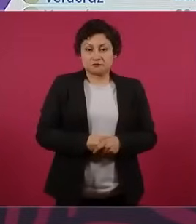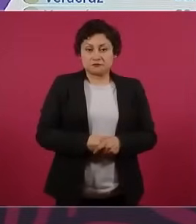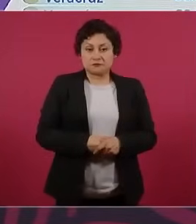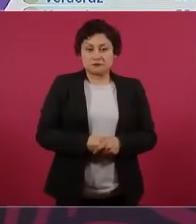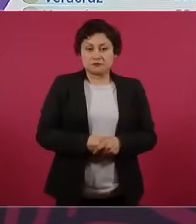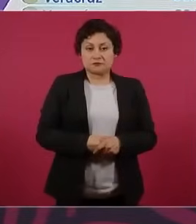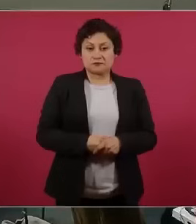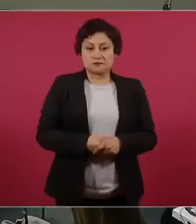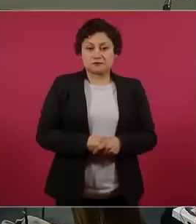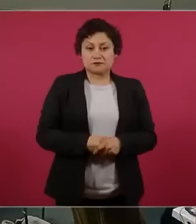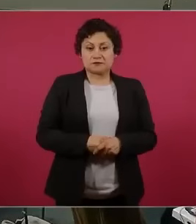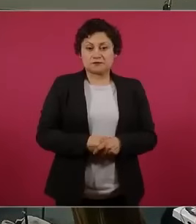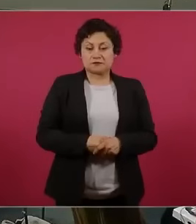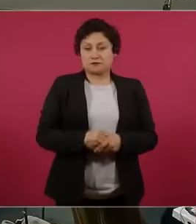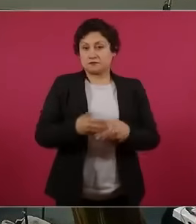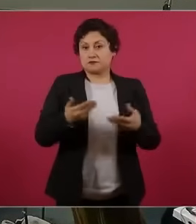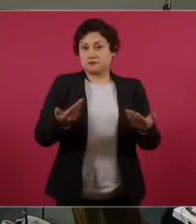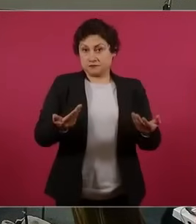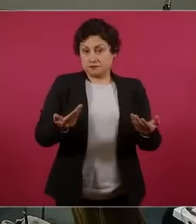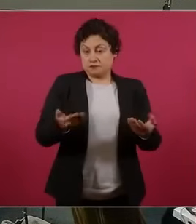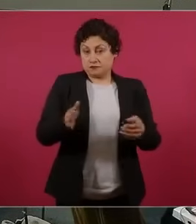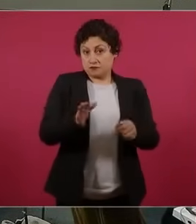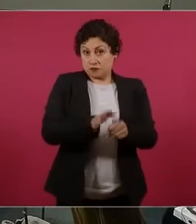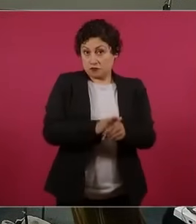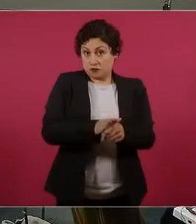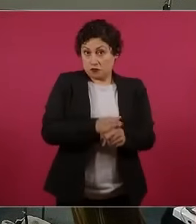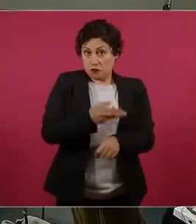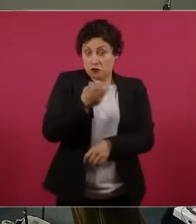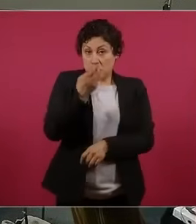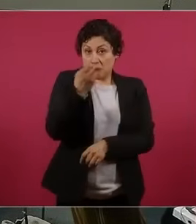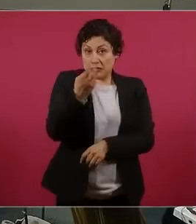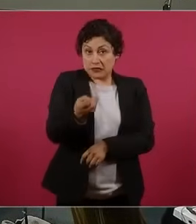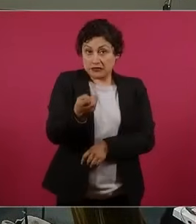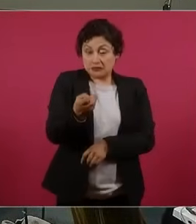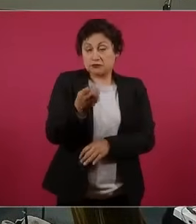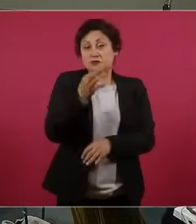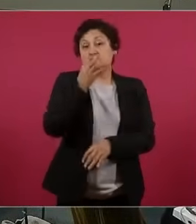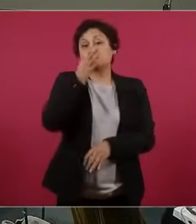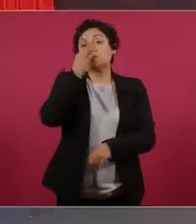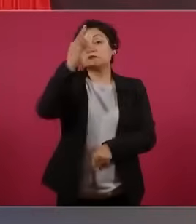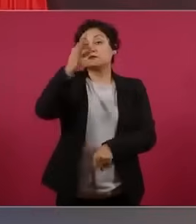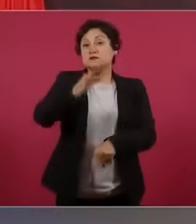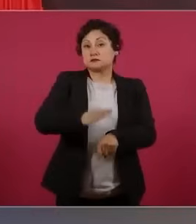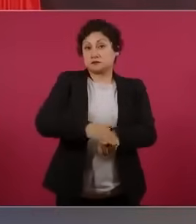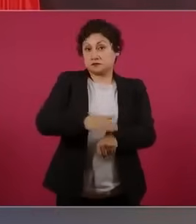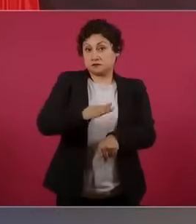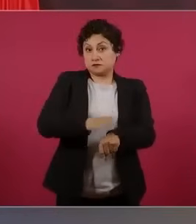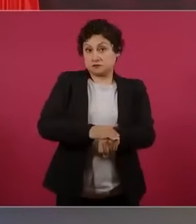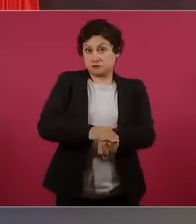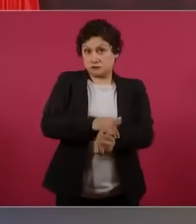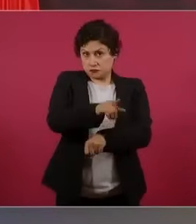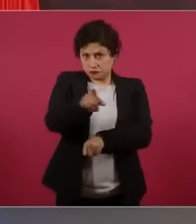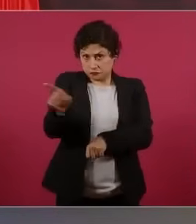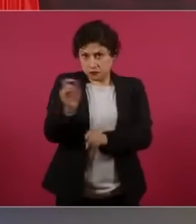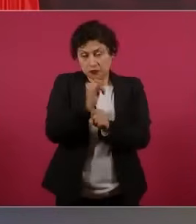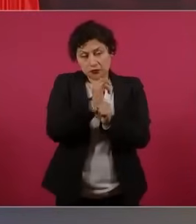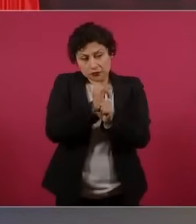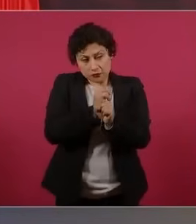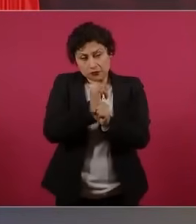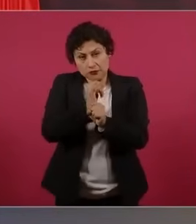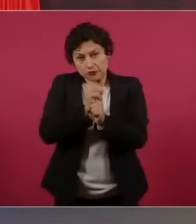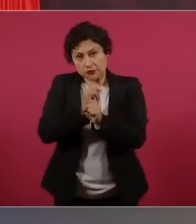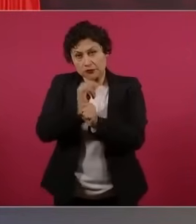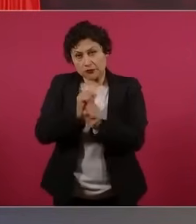Por eso preparen, y porque esto ayuda mucho a entender lo